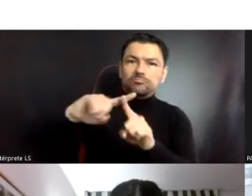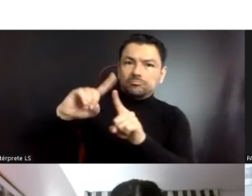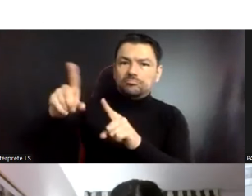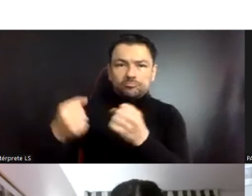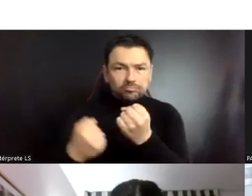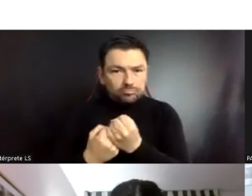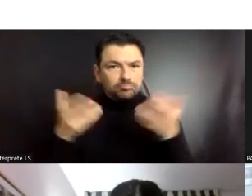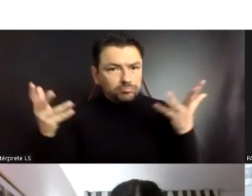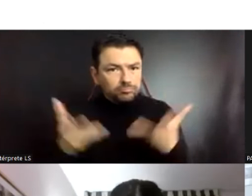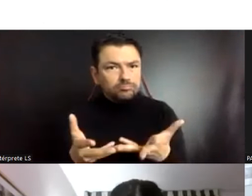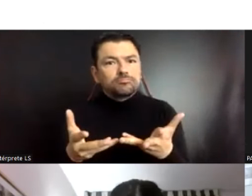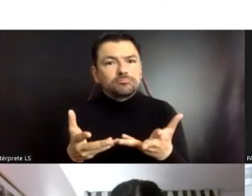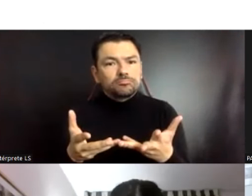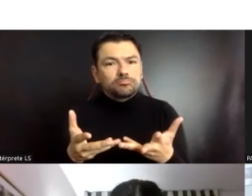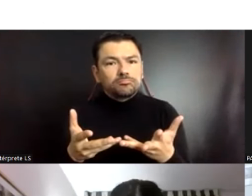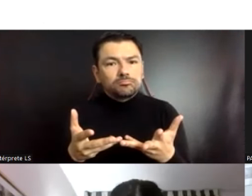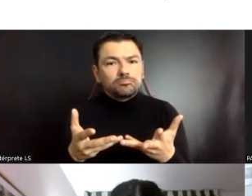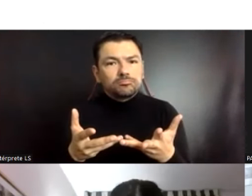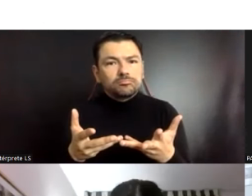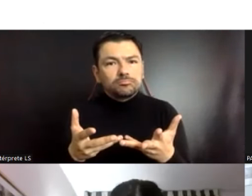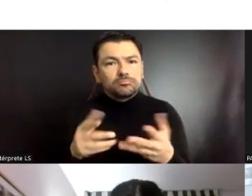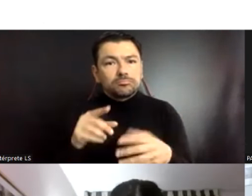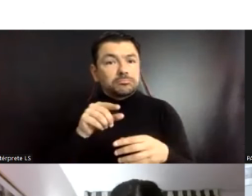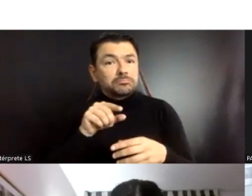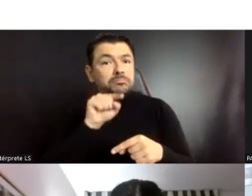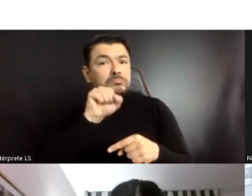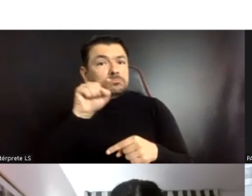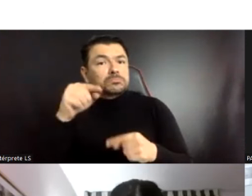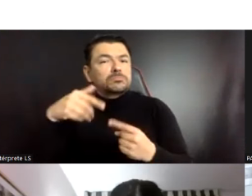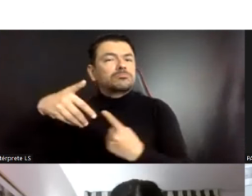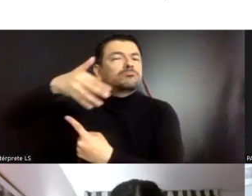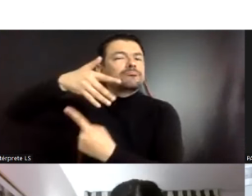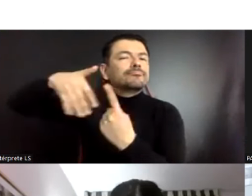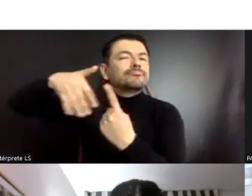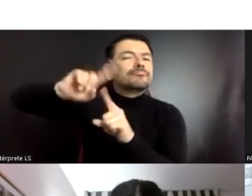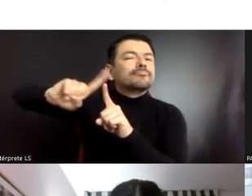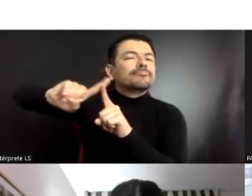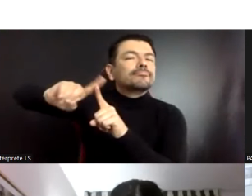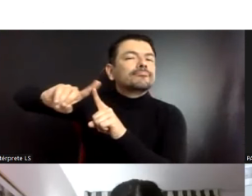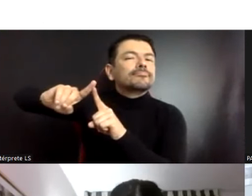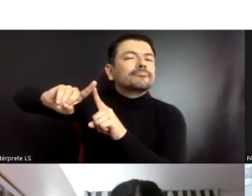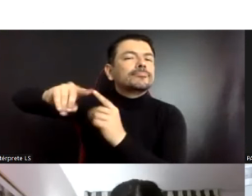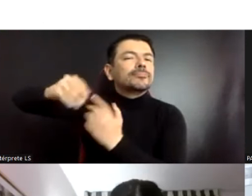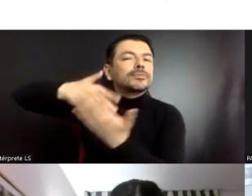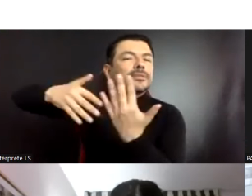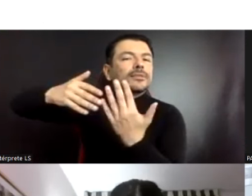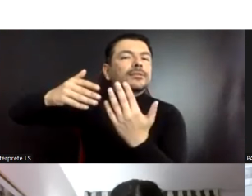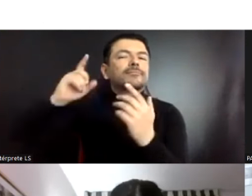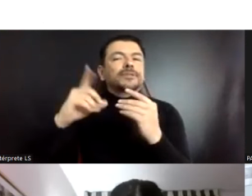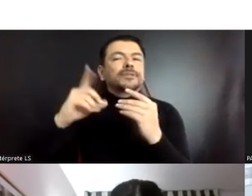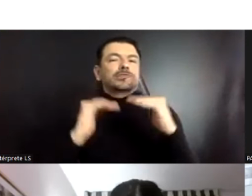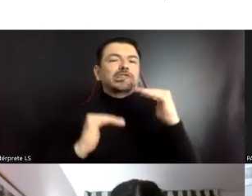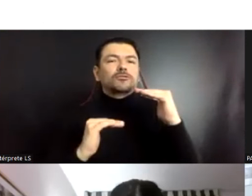Hay temas de contexto que nos lleva a consideraciones equitativas que tienen que abordarse.